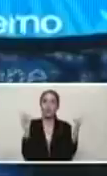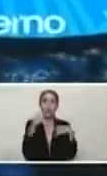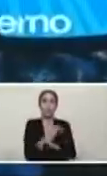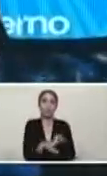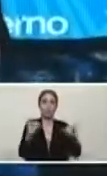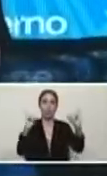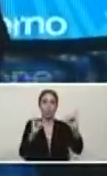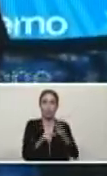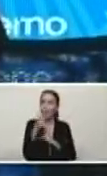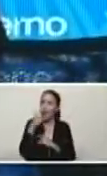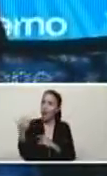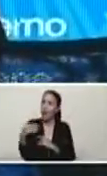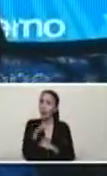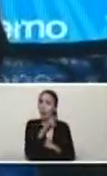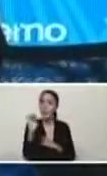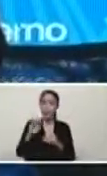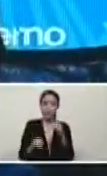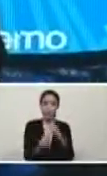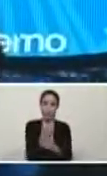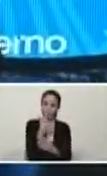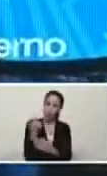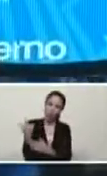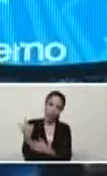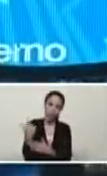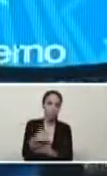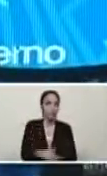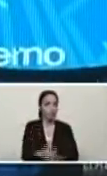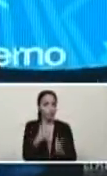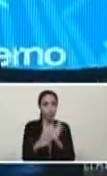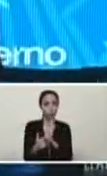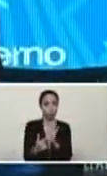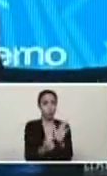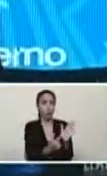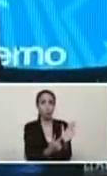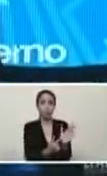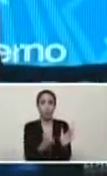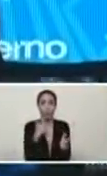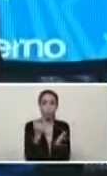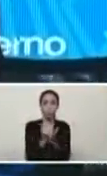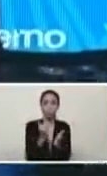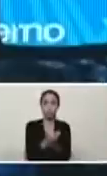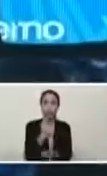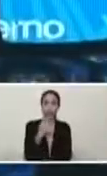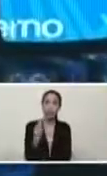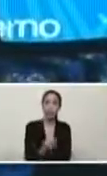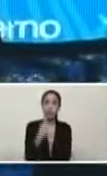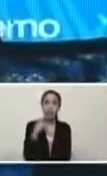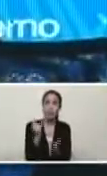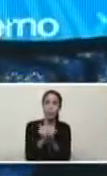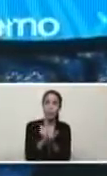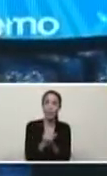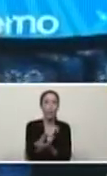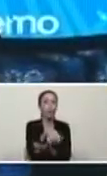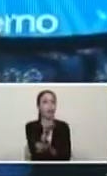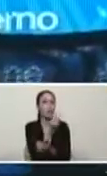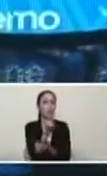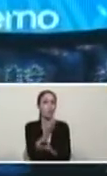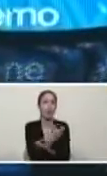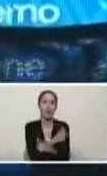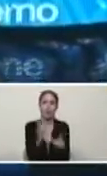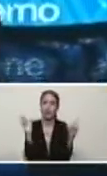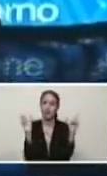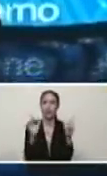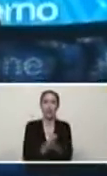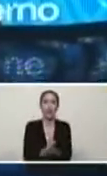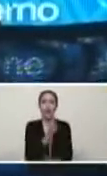de mayo nosotros vamos a demostrarle al mundo, presidente, y a todo el que viene de cada uno de los países de Latinoamérica, que Venezuela es un país que